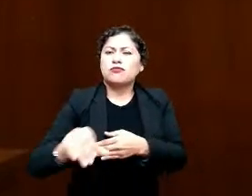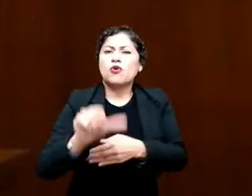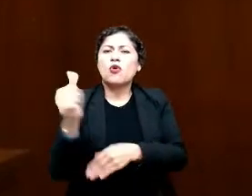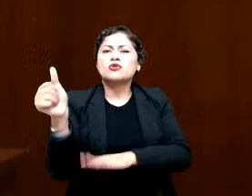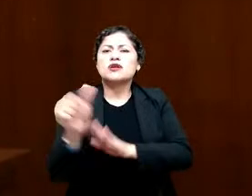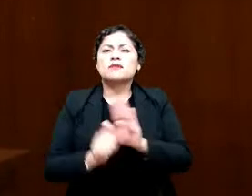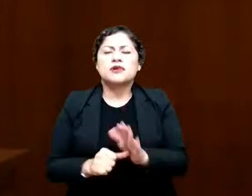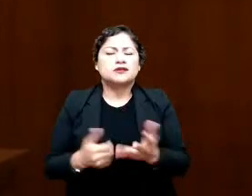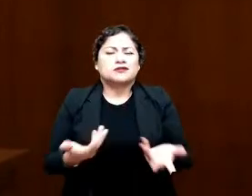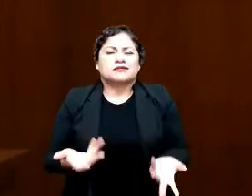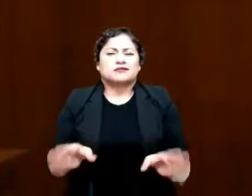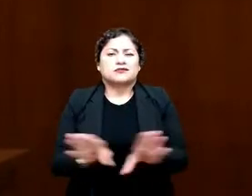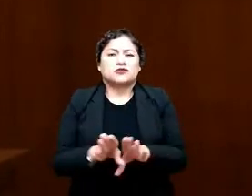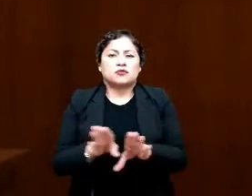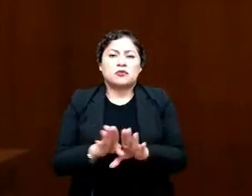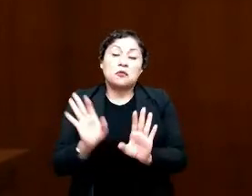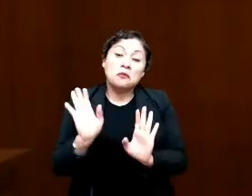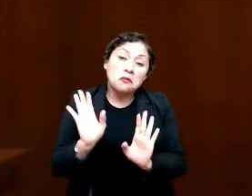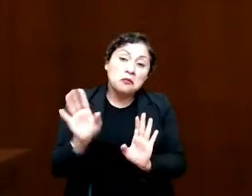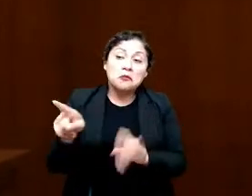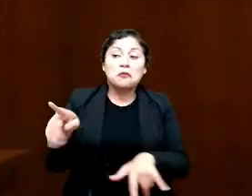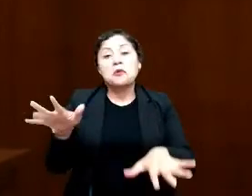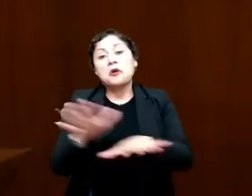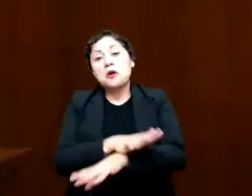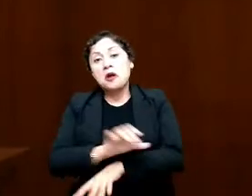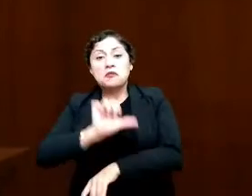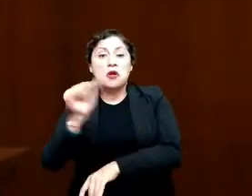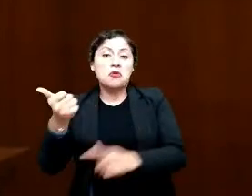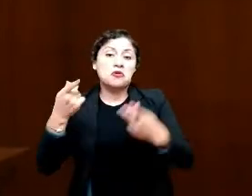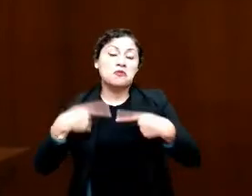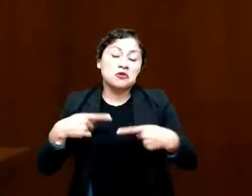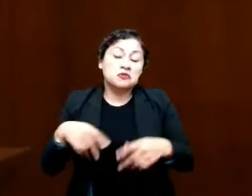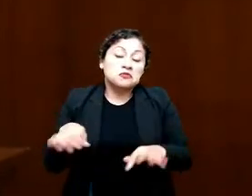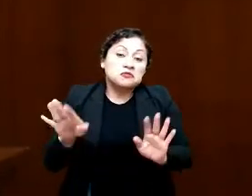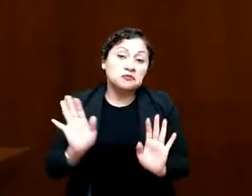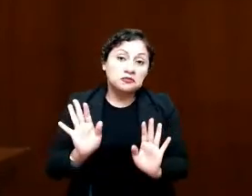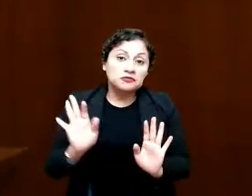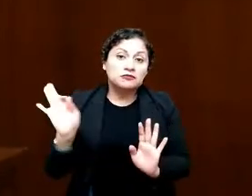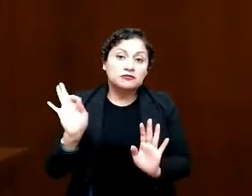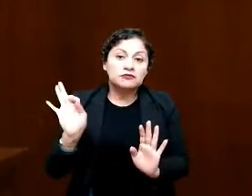mantienen en el cargo, claro? Por sus respuestas, muchas gracias.